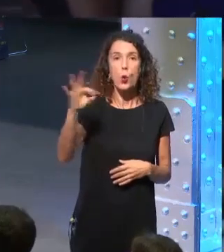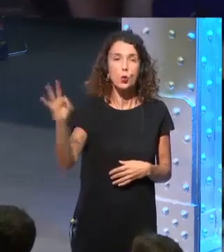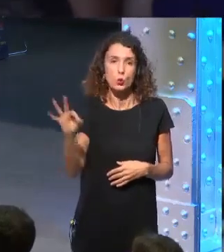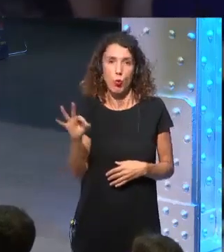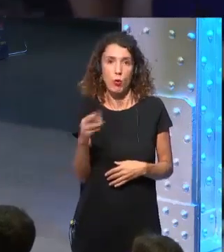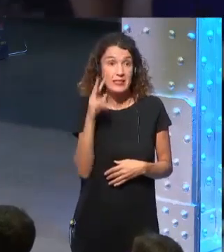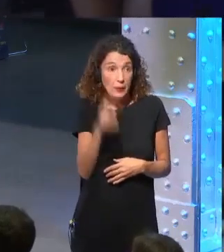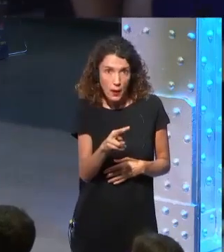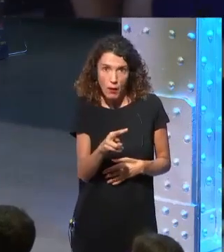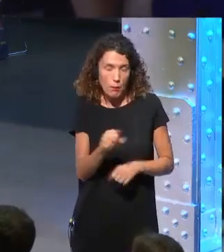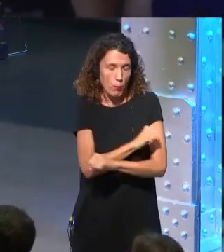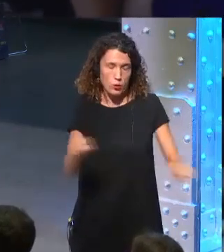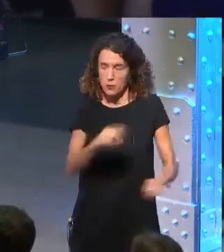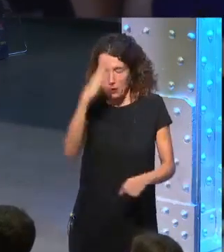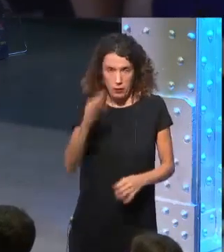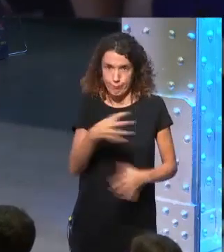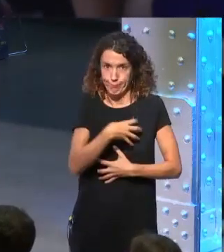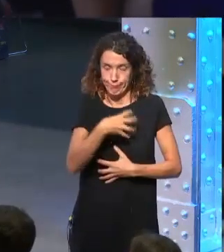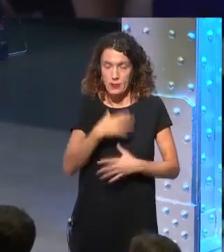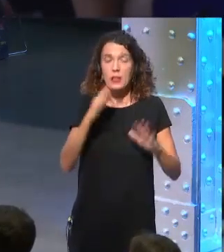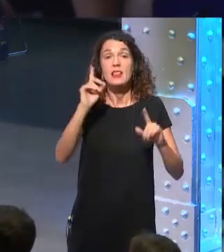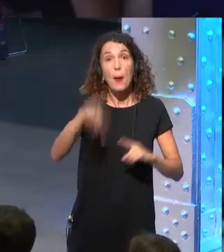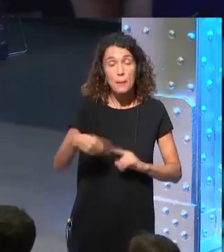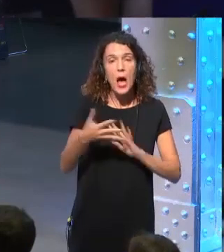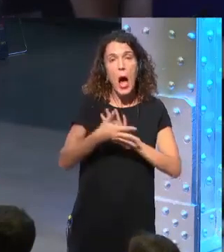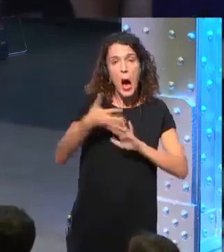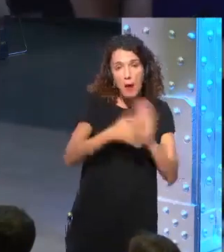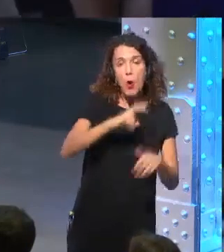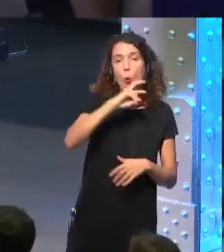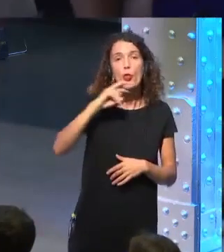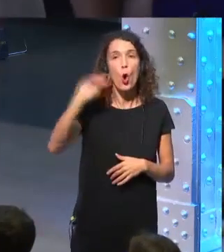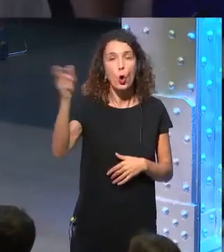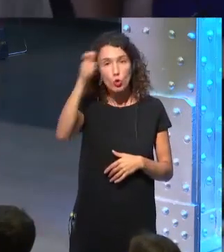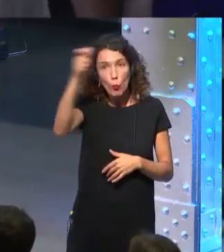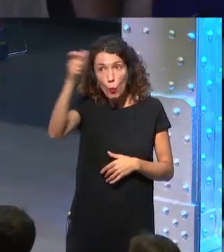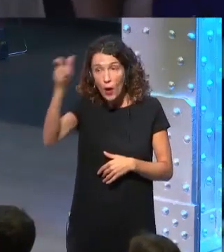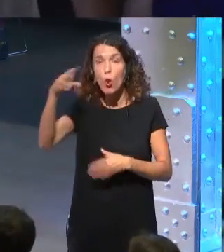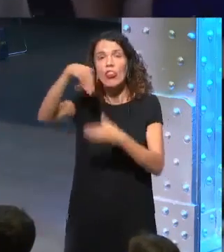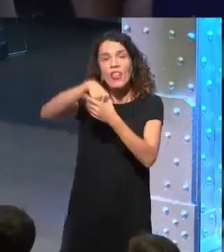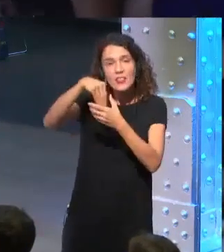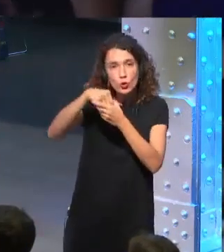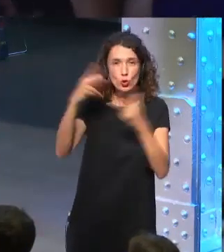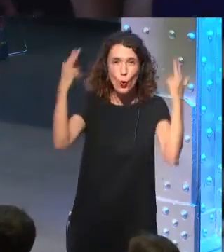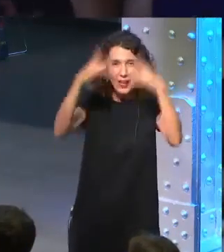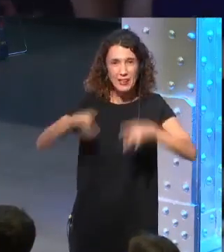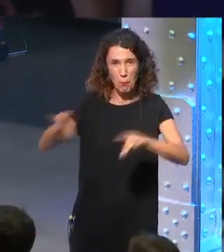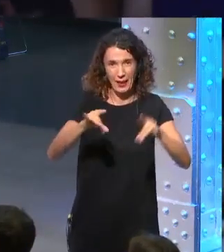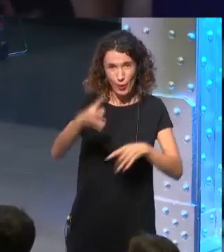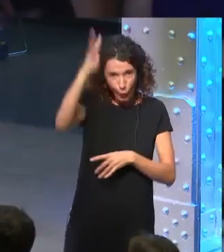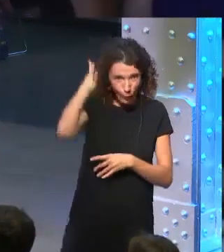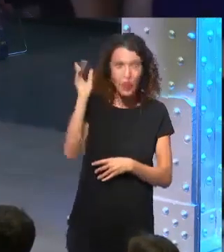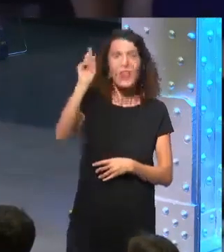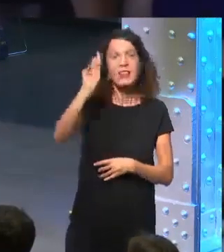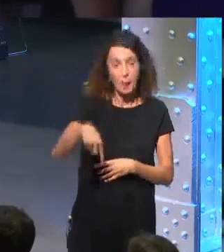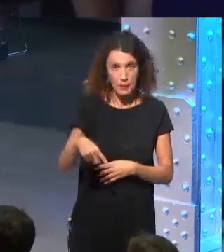aquello. Tampoco es menor, hablando de judíos y de otros pueblos integrados en el imperio, la importancia de la obtención